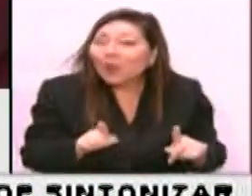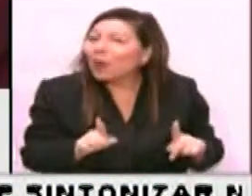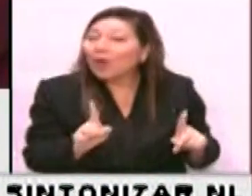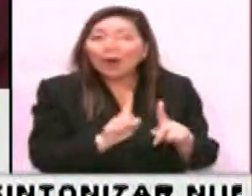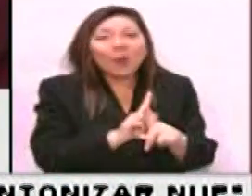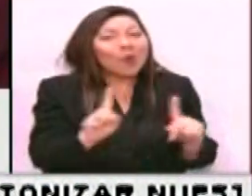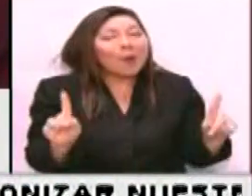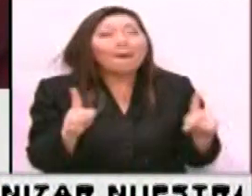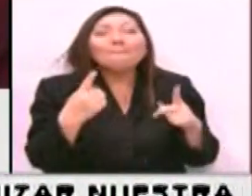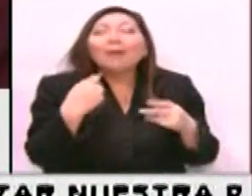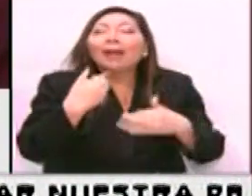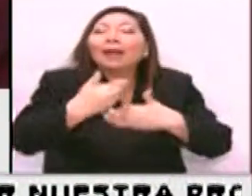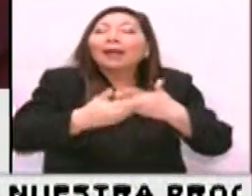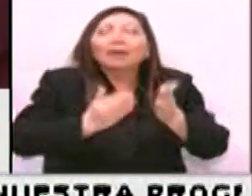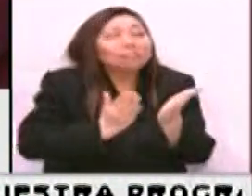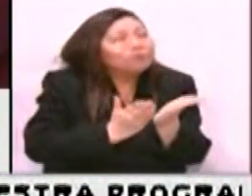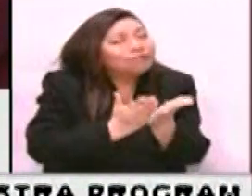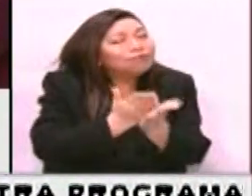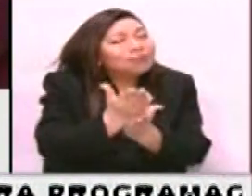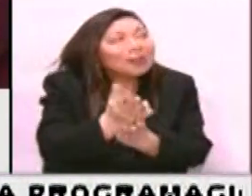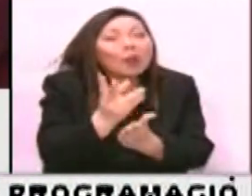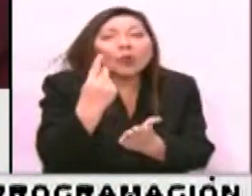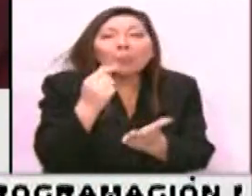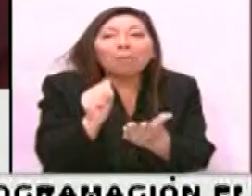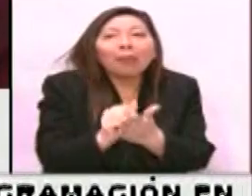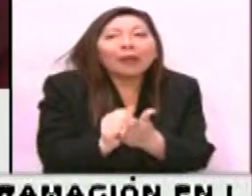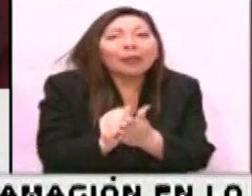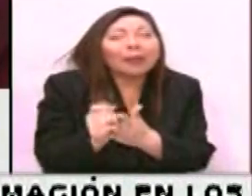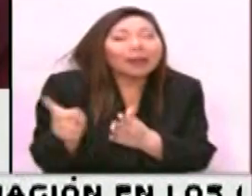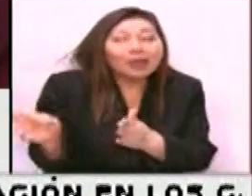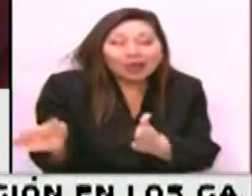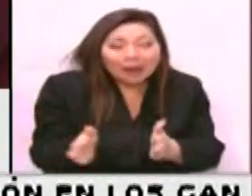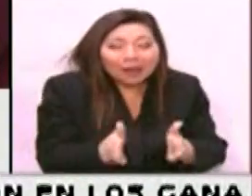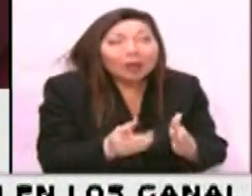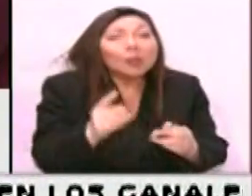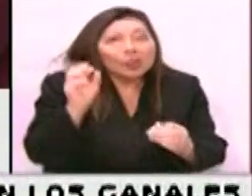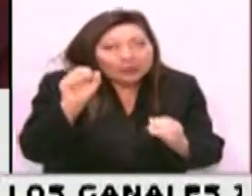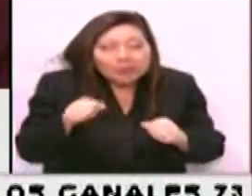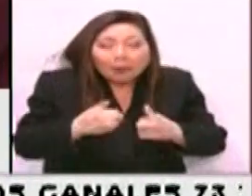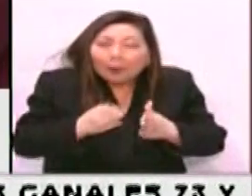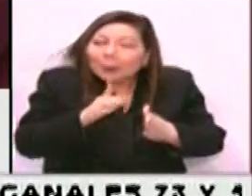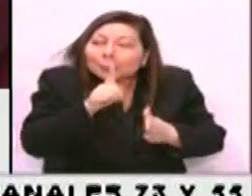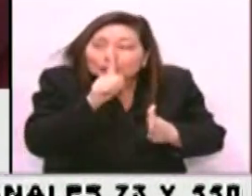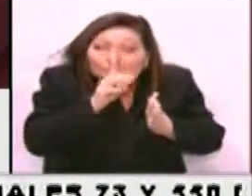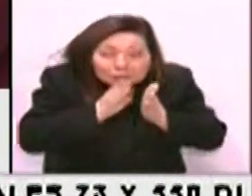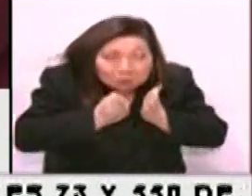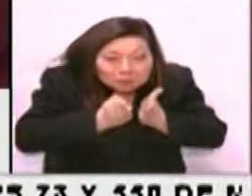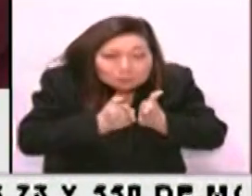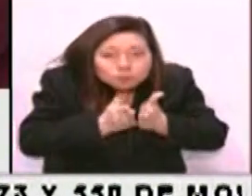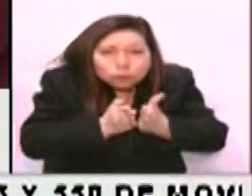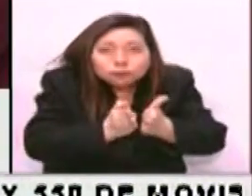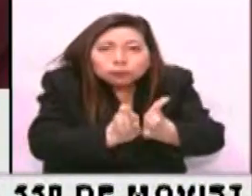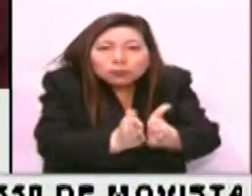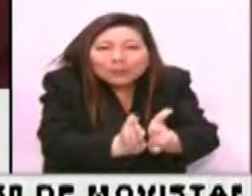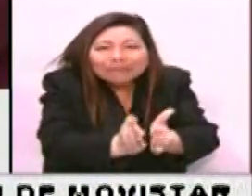Estamos para trazar la línea, no para que nos las tracen desde ningún medio ni de ningún